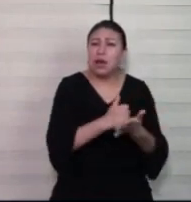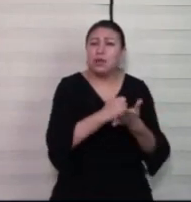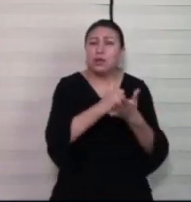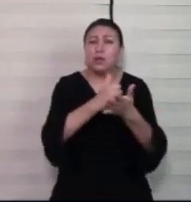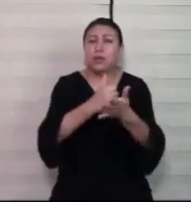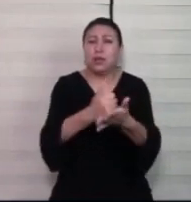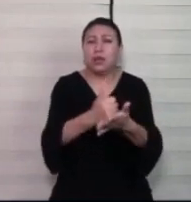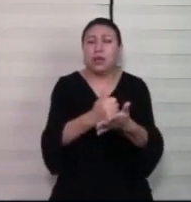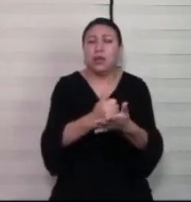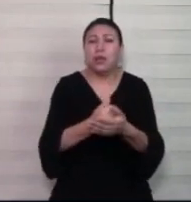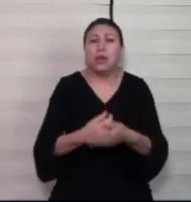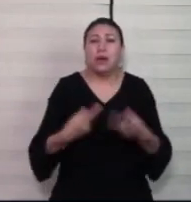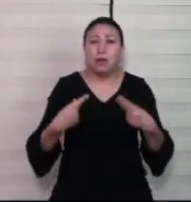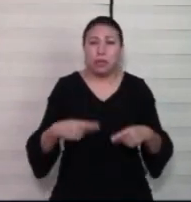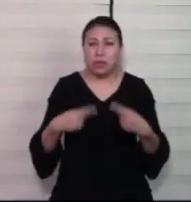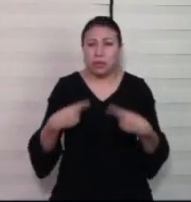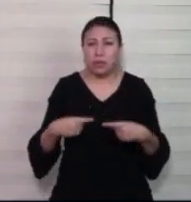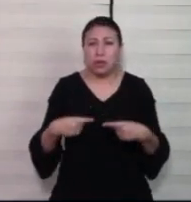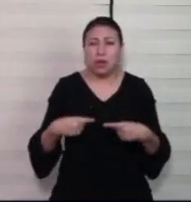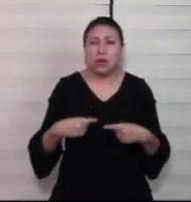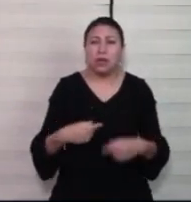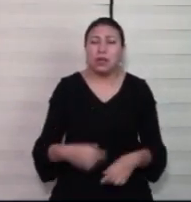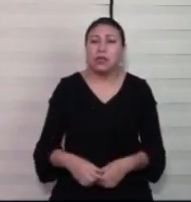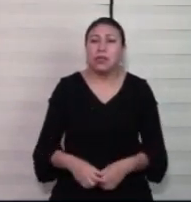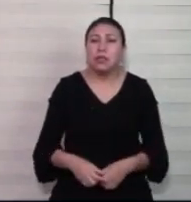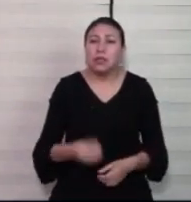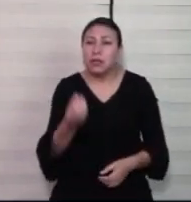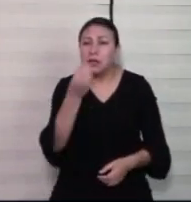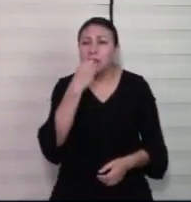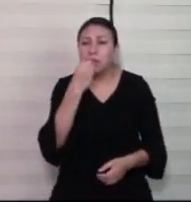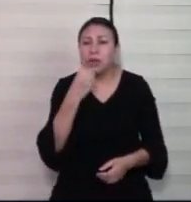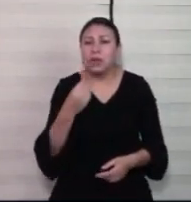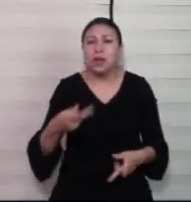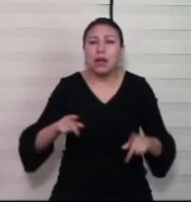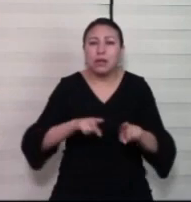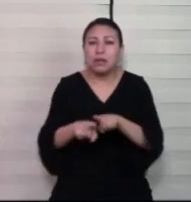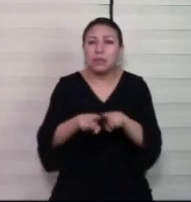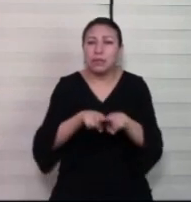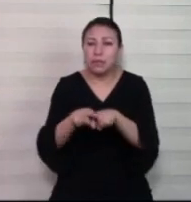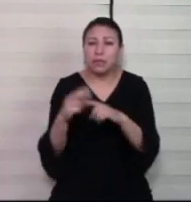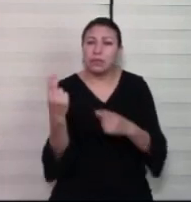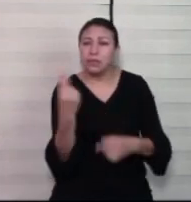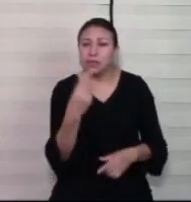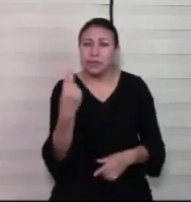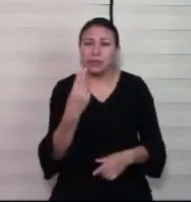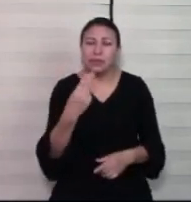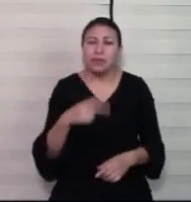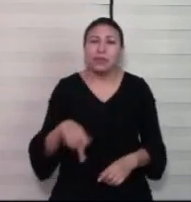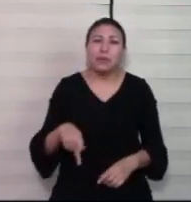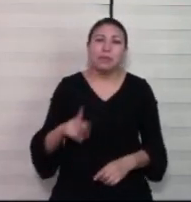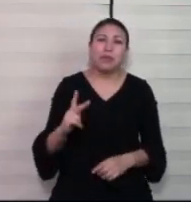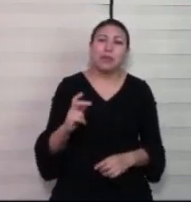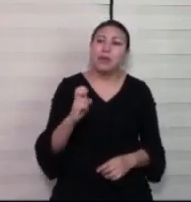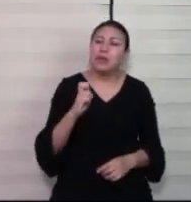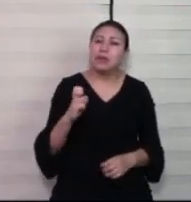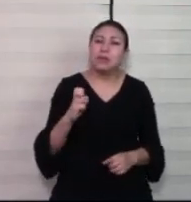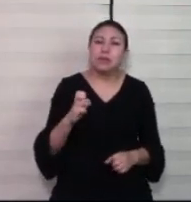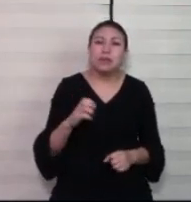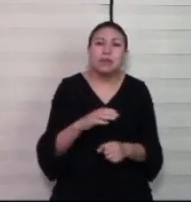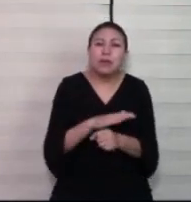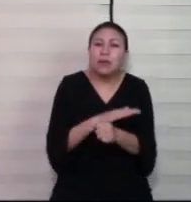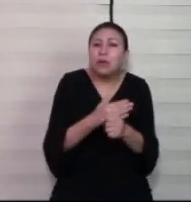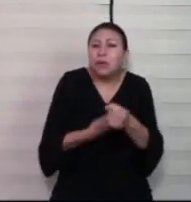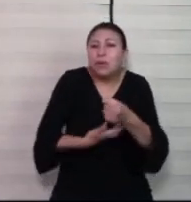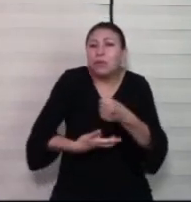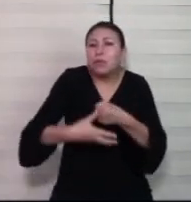ha repartido un buen número de despensas entre hermanos necesitados. Pero eso no va a cubrir la necesidad